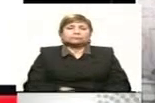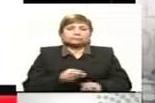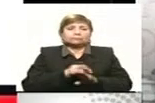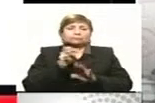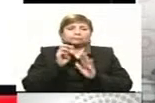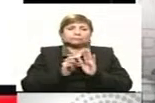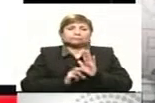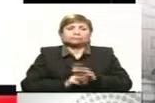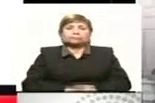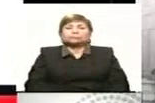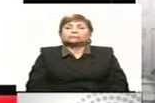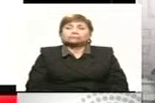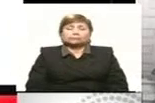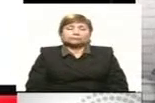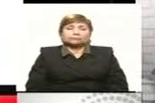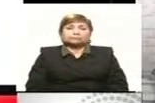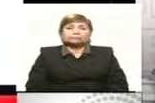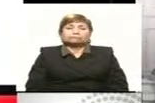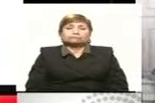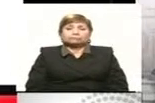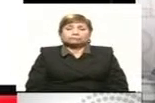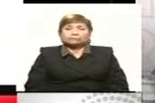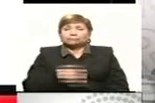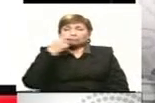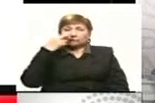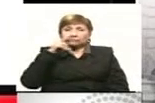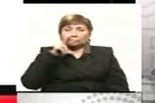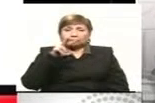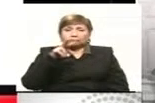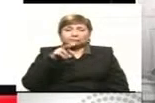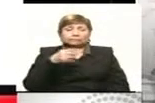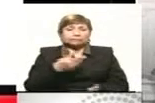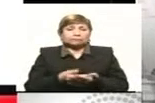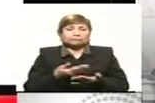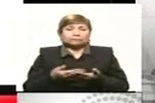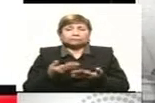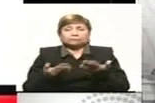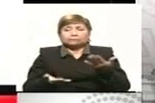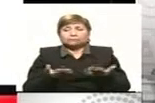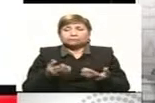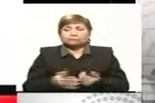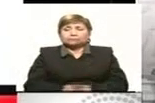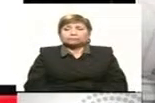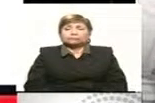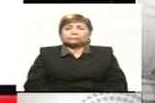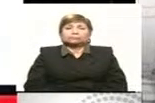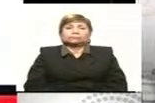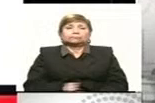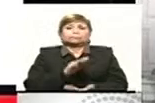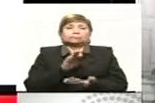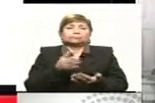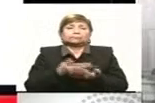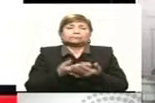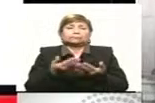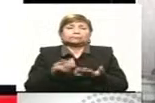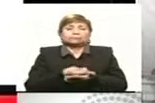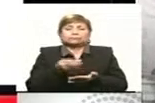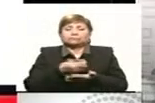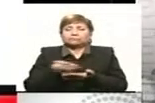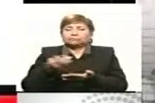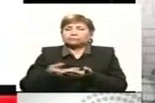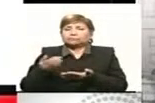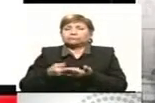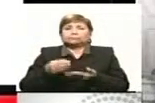proyectos. Esta es una mirada, como se llama, por la genérica de gasto de